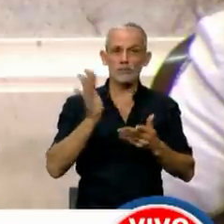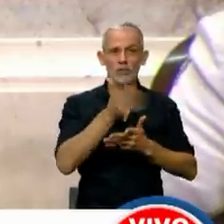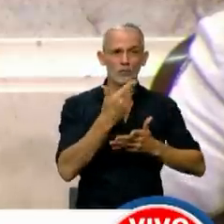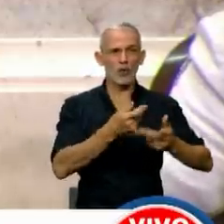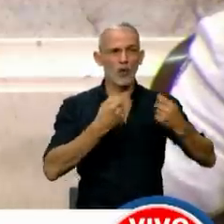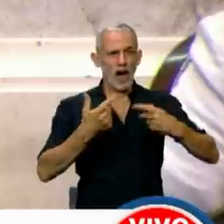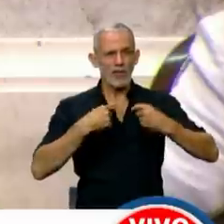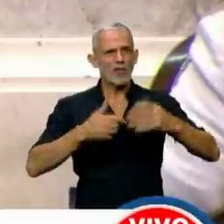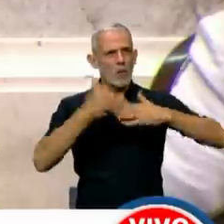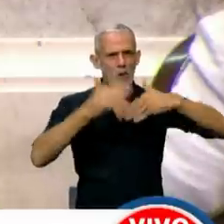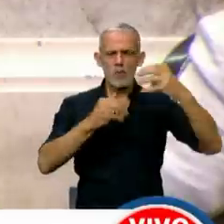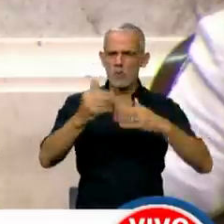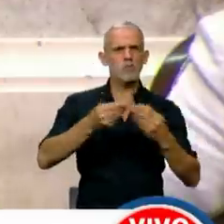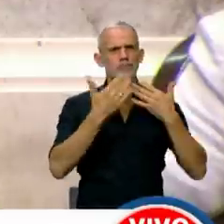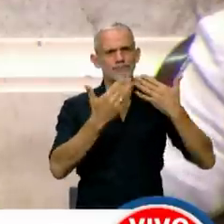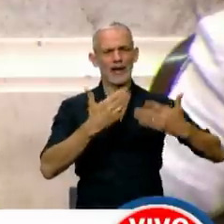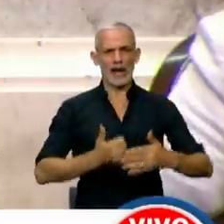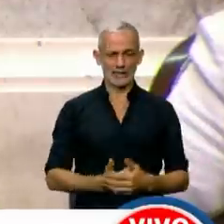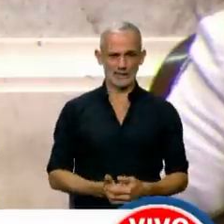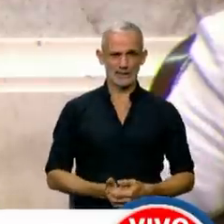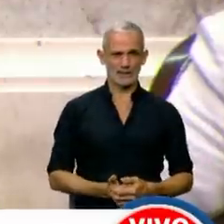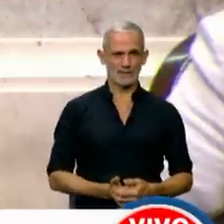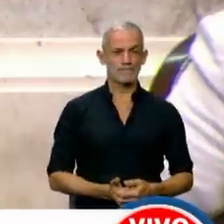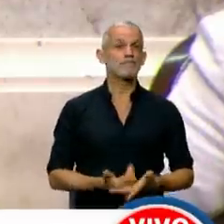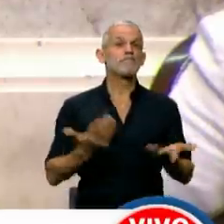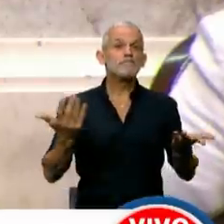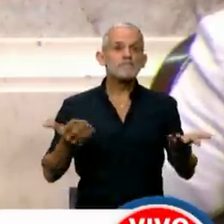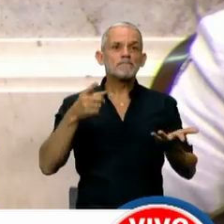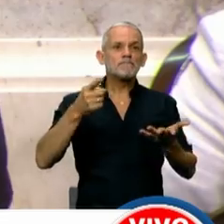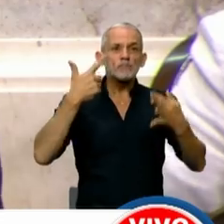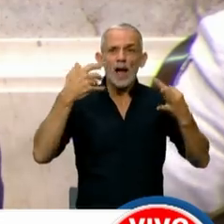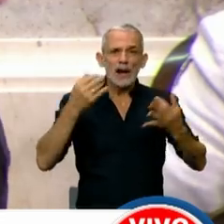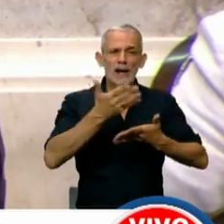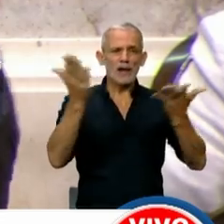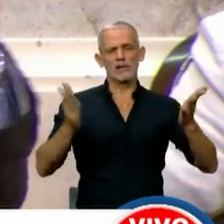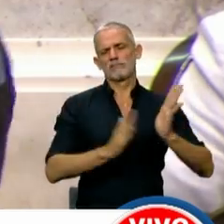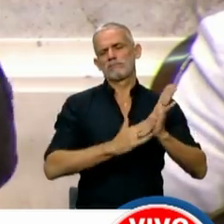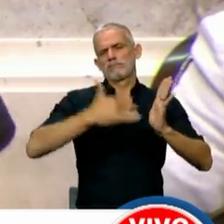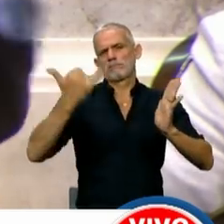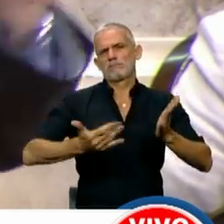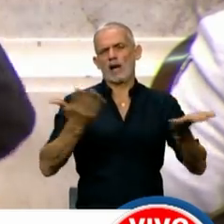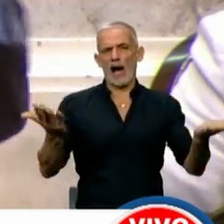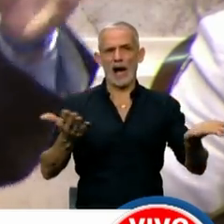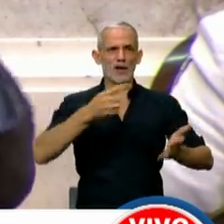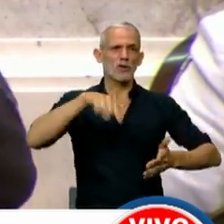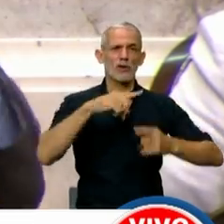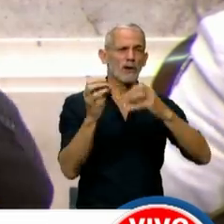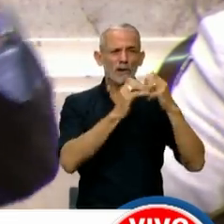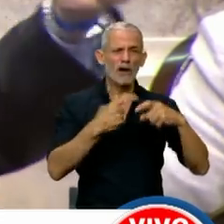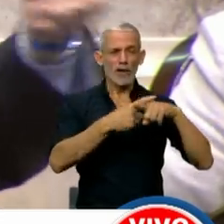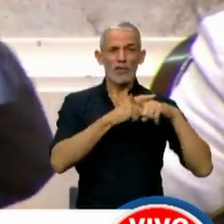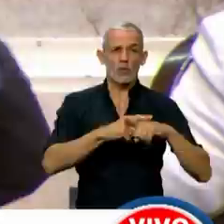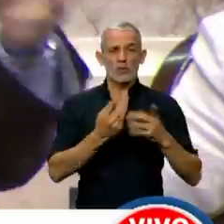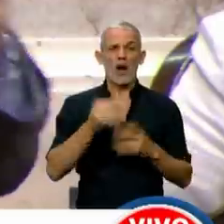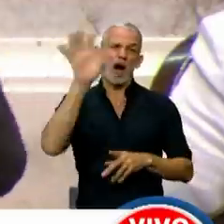por todas estas obras que se están llevando adelante frente a esta realidad contundente que es que estamos discutiendo sea